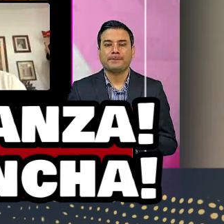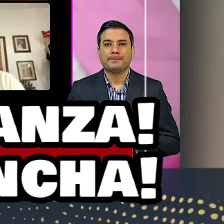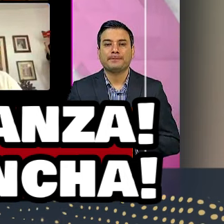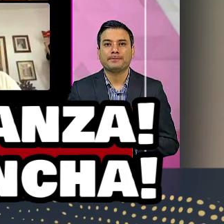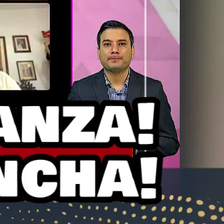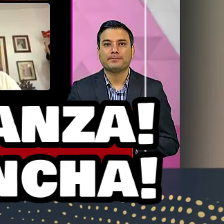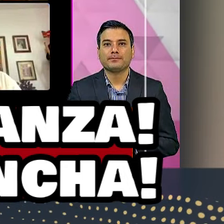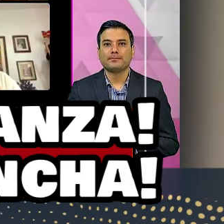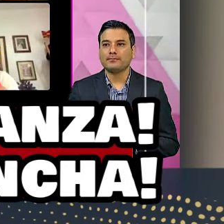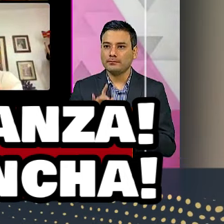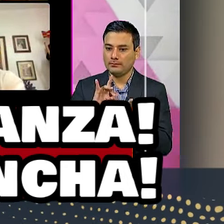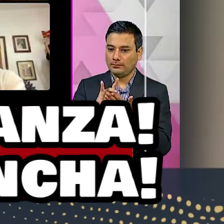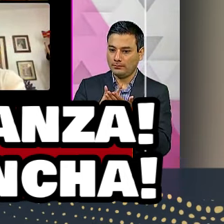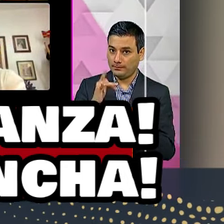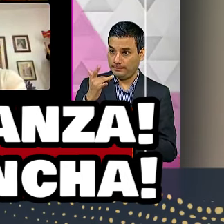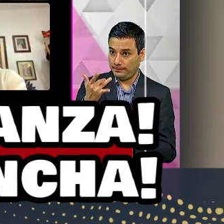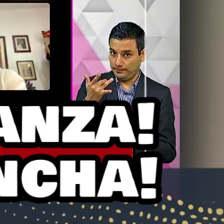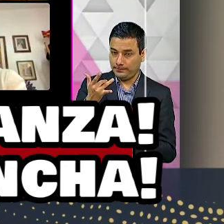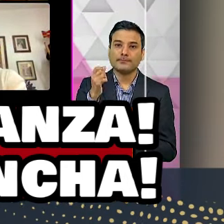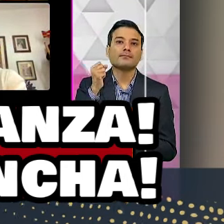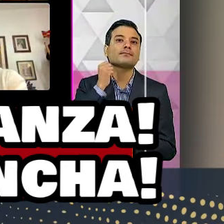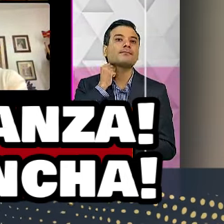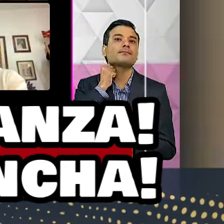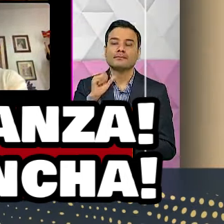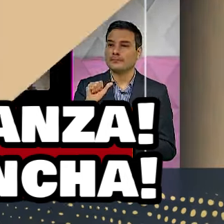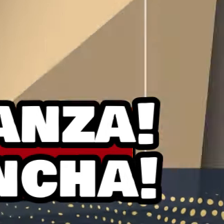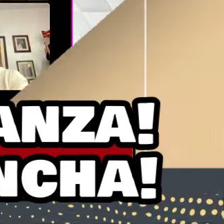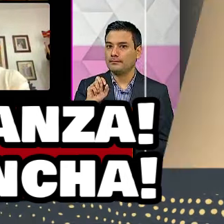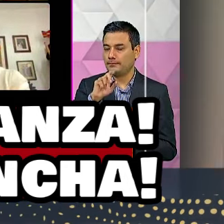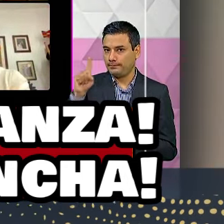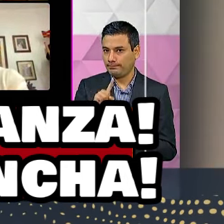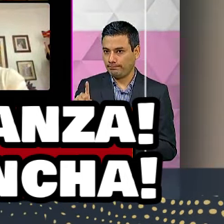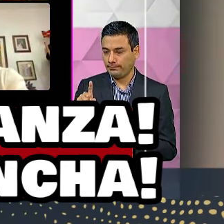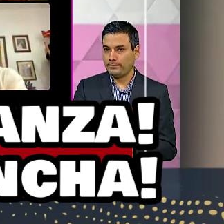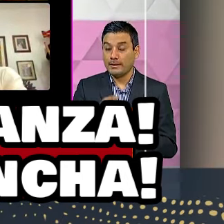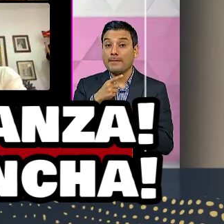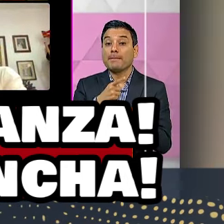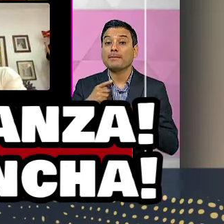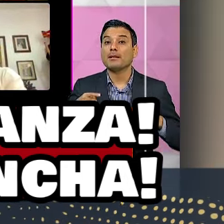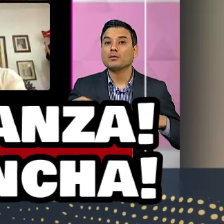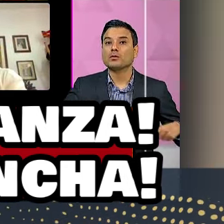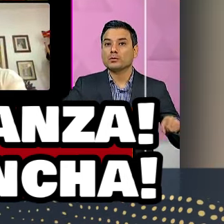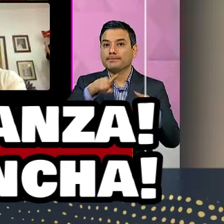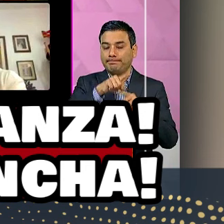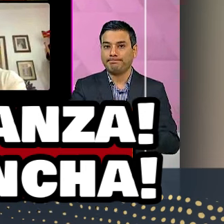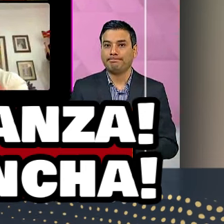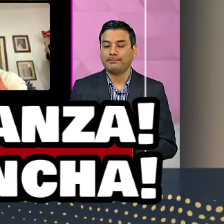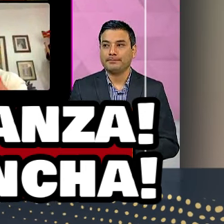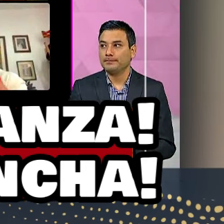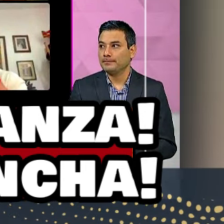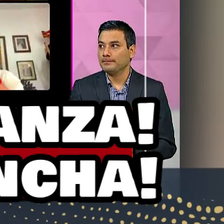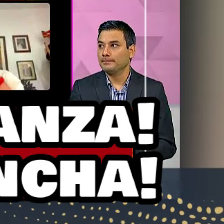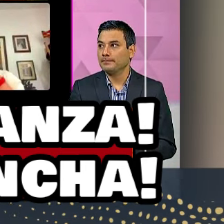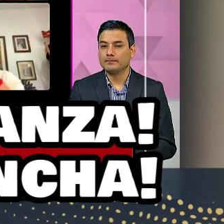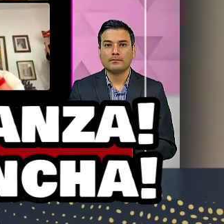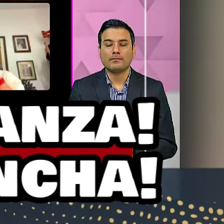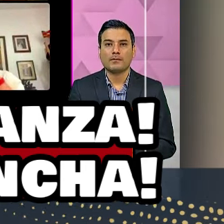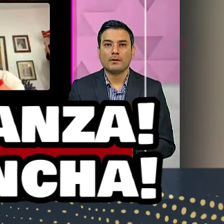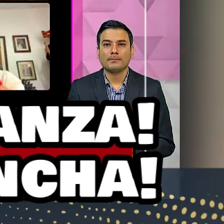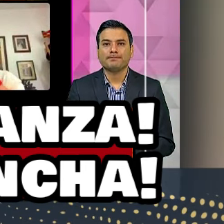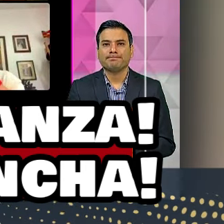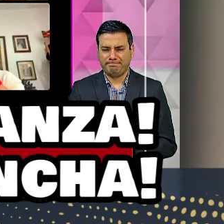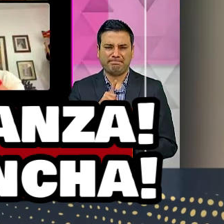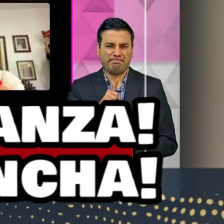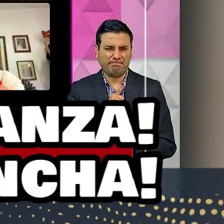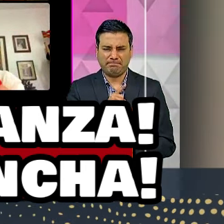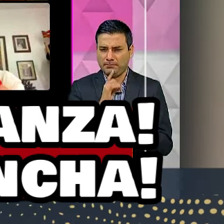gracias gracias eh senador Álvarez casaza en primera ronda solamente para compartirle senador